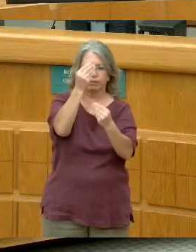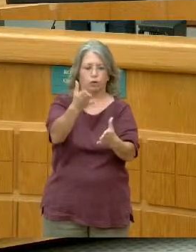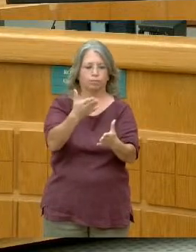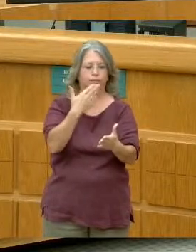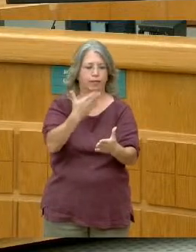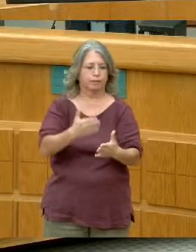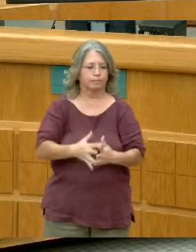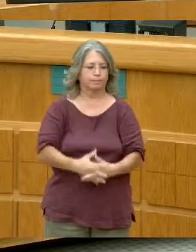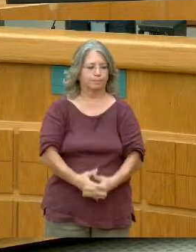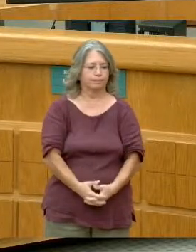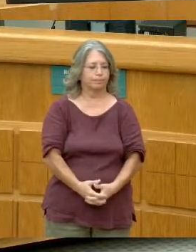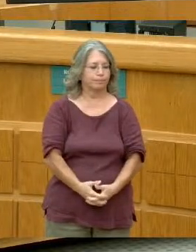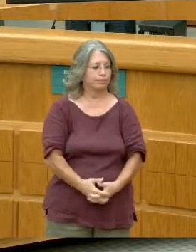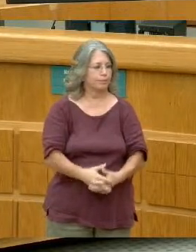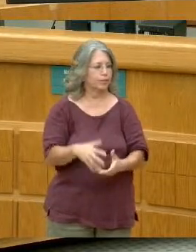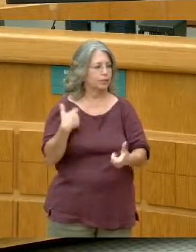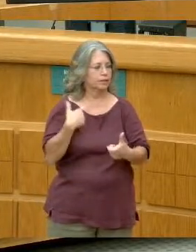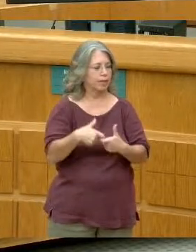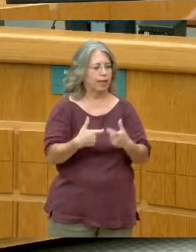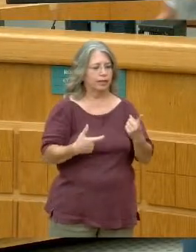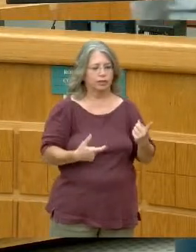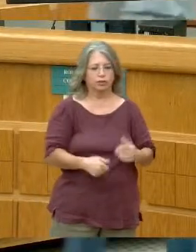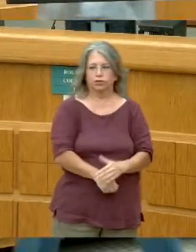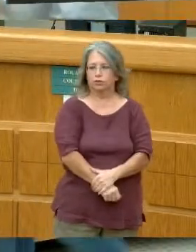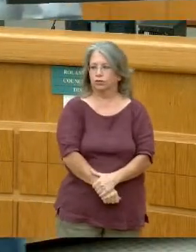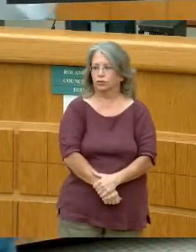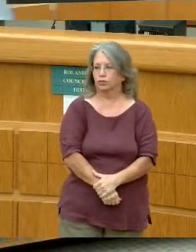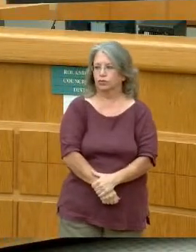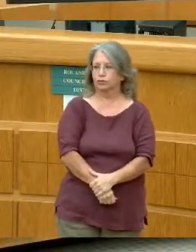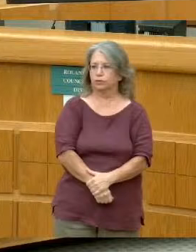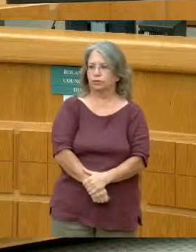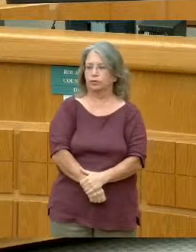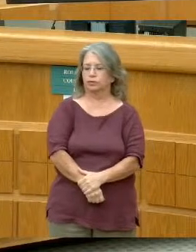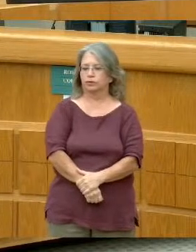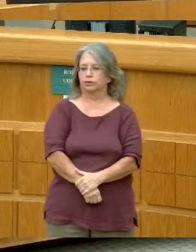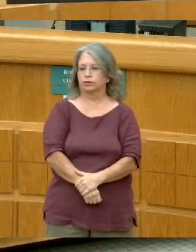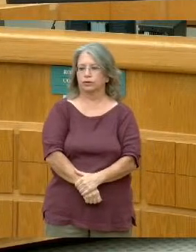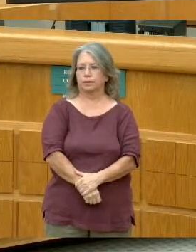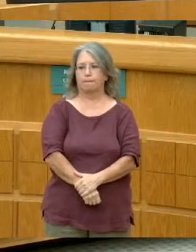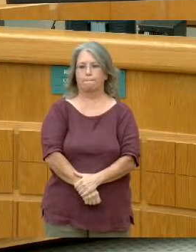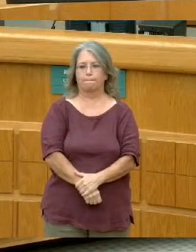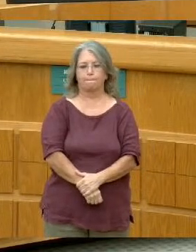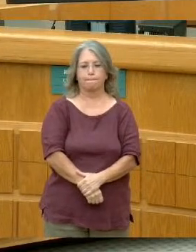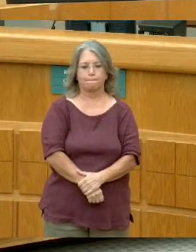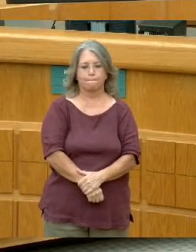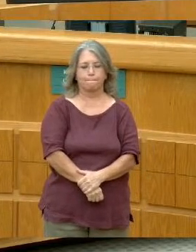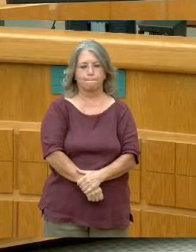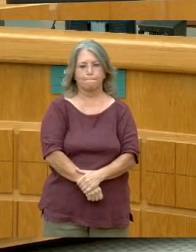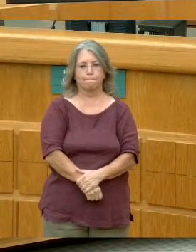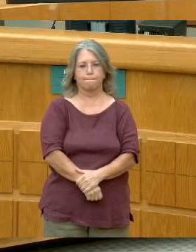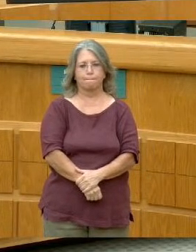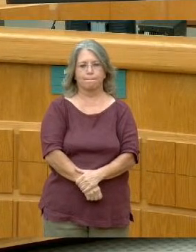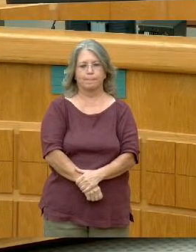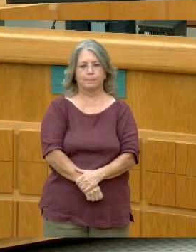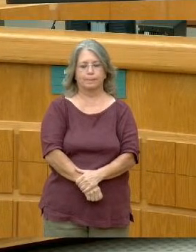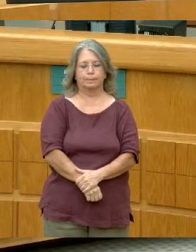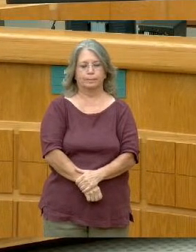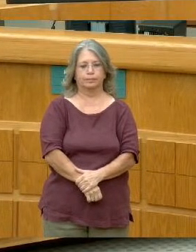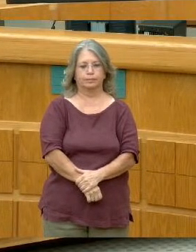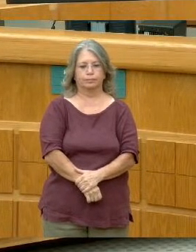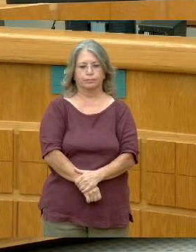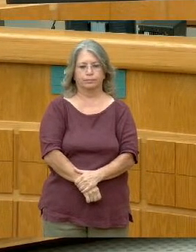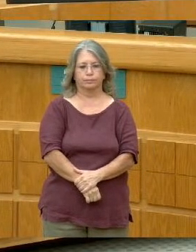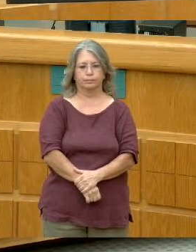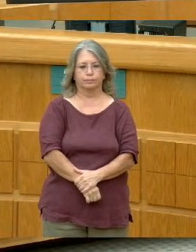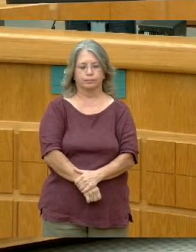Mi más sentido pésame a las familias de las 10 personas fallecidas. Todos sabemos que el COVID-19 es una enfermedad altamente contagiosa